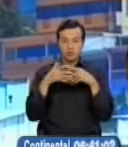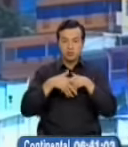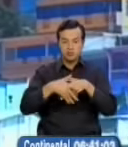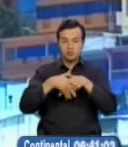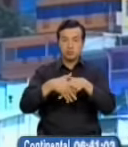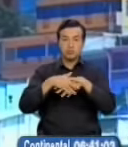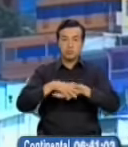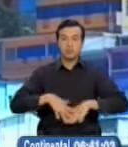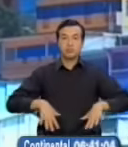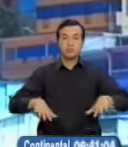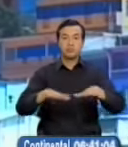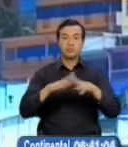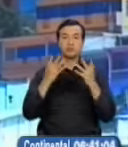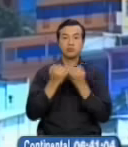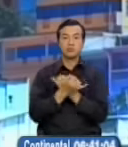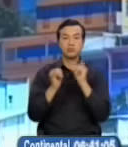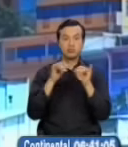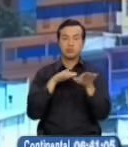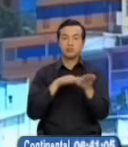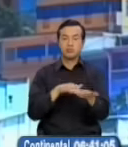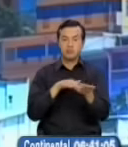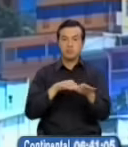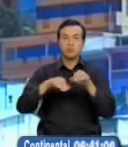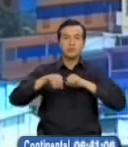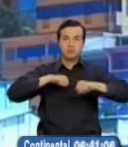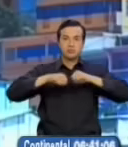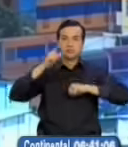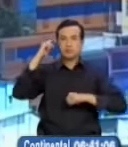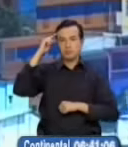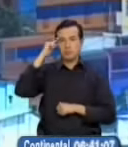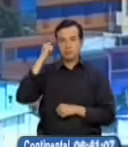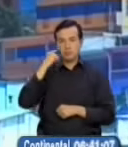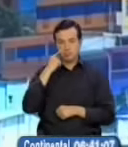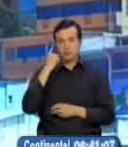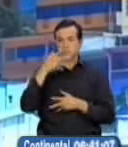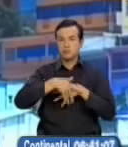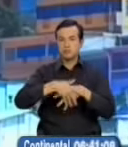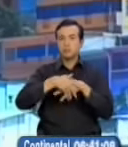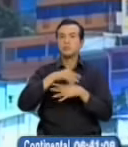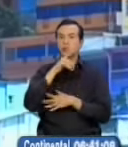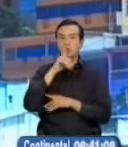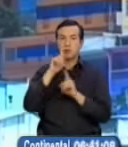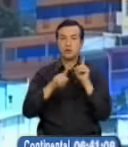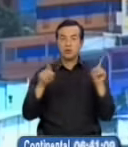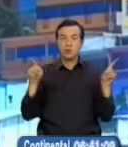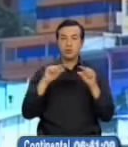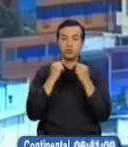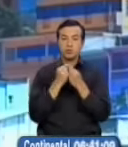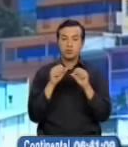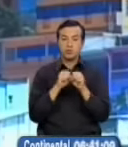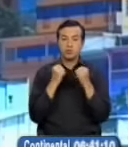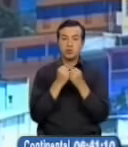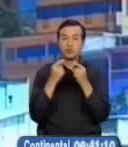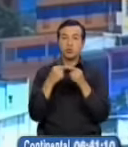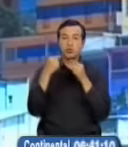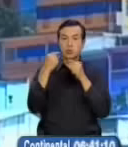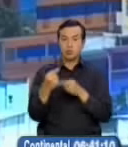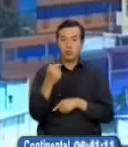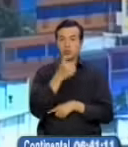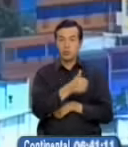plantón en la Plaza de la Independencia en respaldo a la gestión gubernamental. Esto ante la marcha que anunciaron sectores sociales opositores